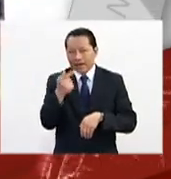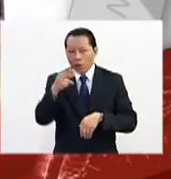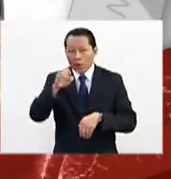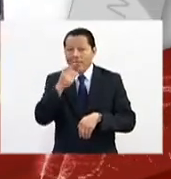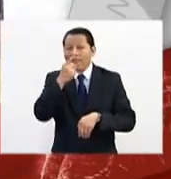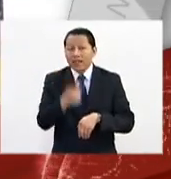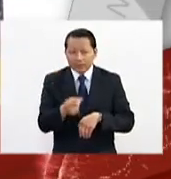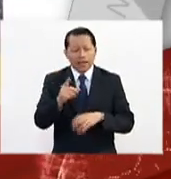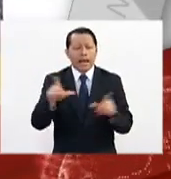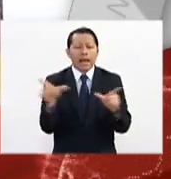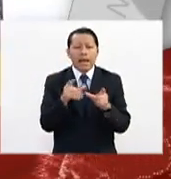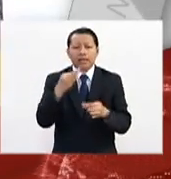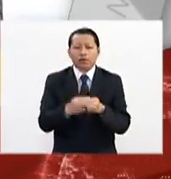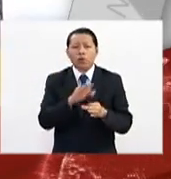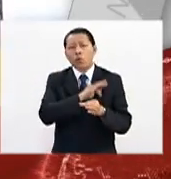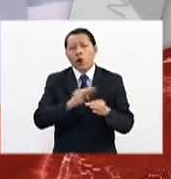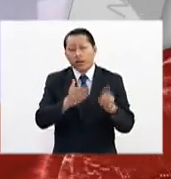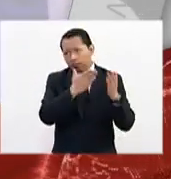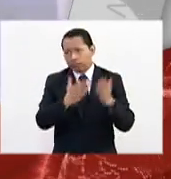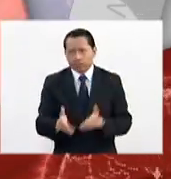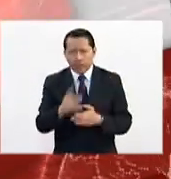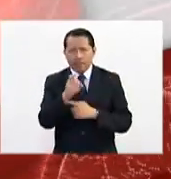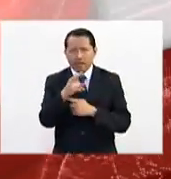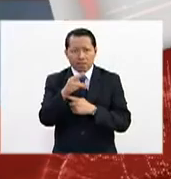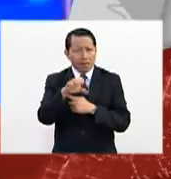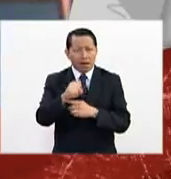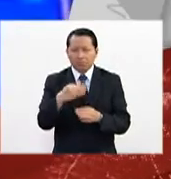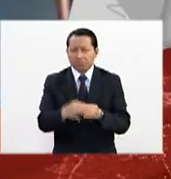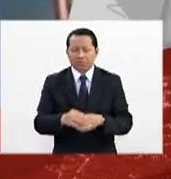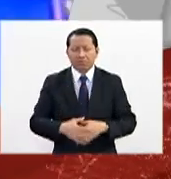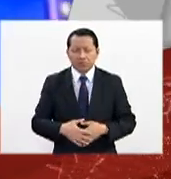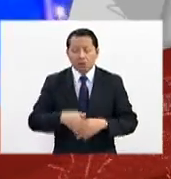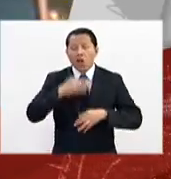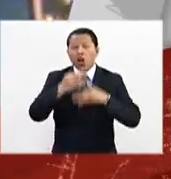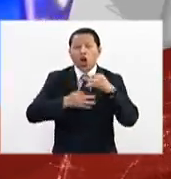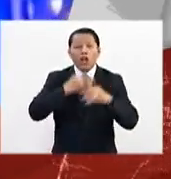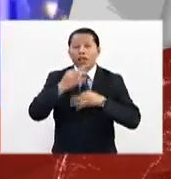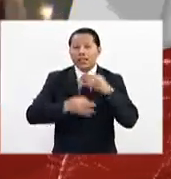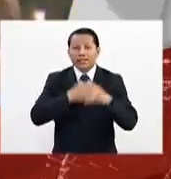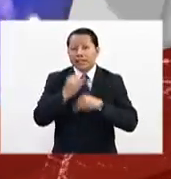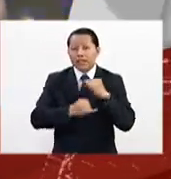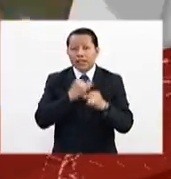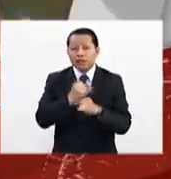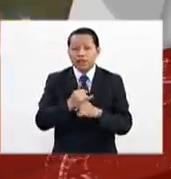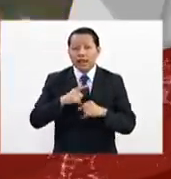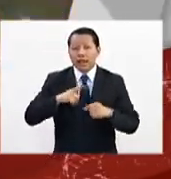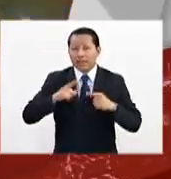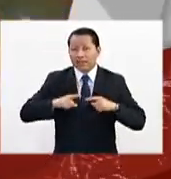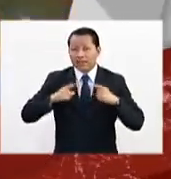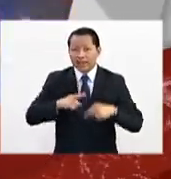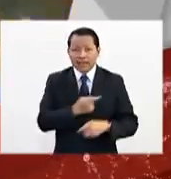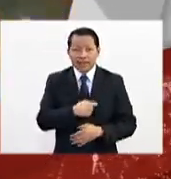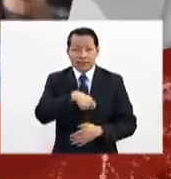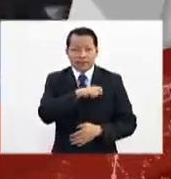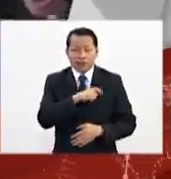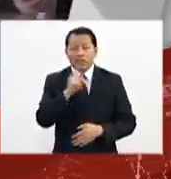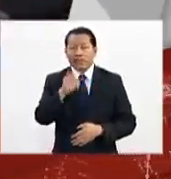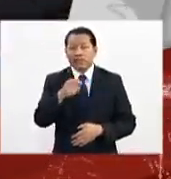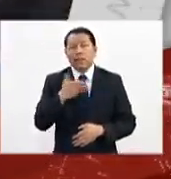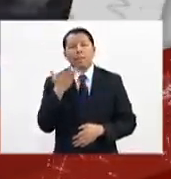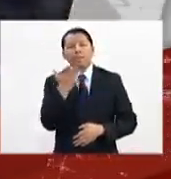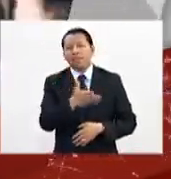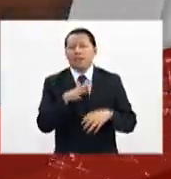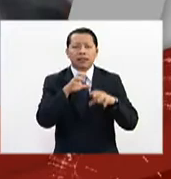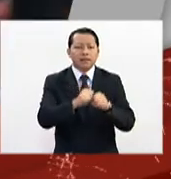de estudios está lista para recibir a los Dreamers. En noticias internacionales, la Fiscalía Española pide